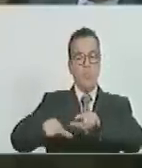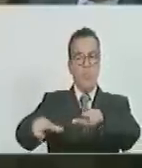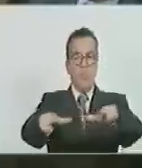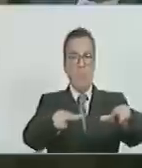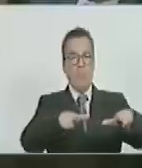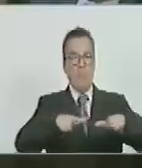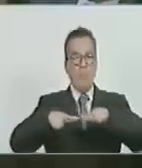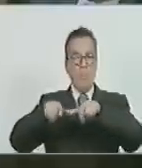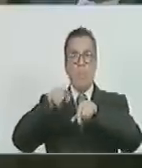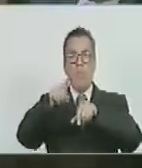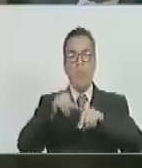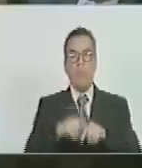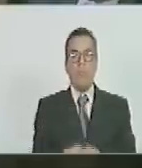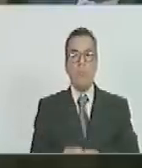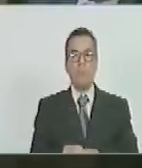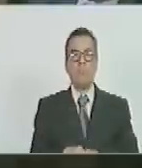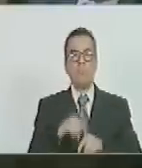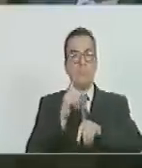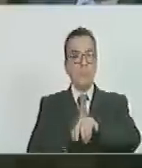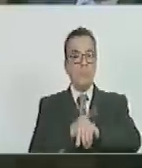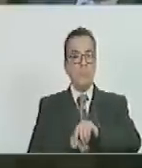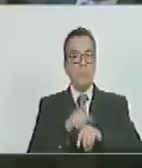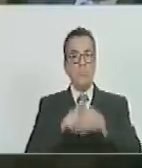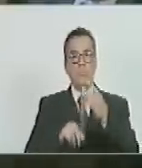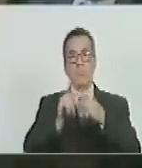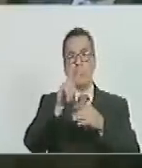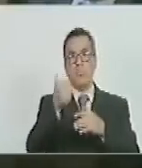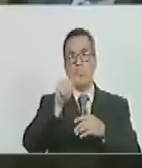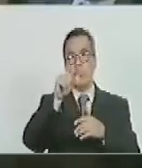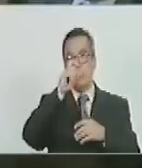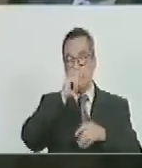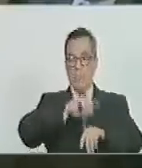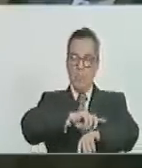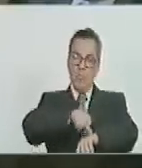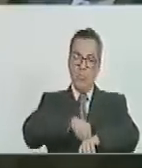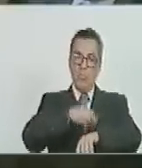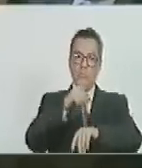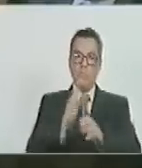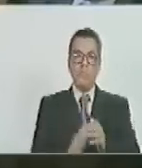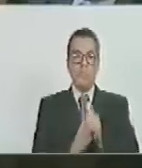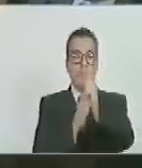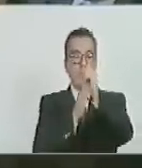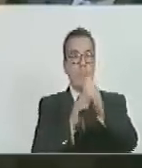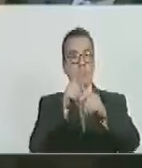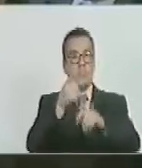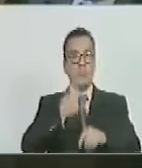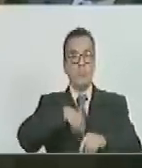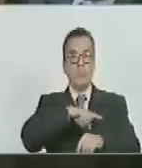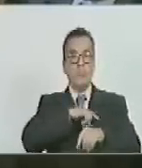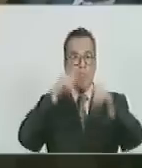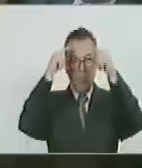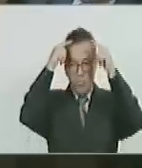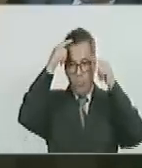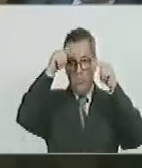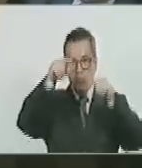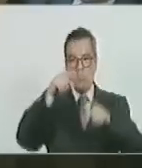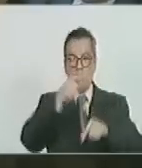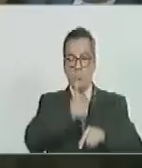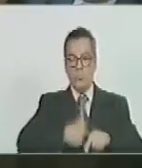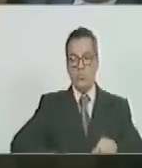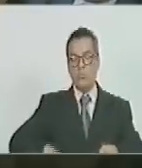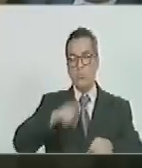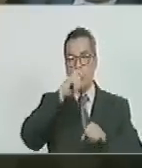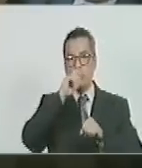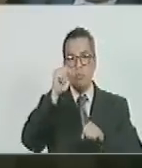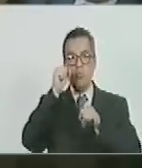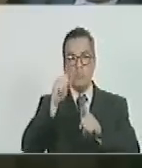soberanía. En estos tiempos y 210 años después, con el liderazgo de nuestro comandante Hugo Chávez y de nuestro presidente